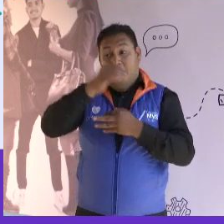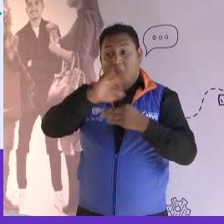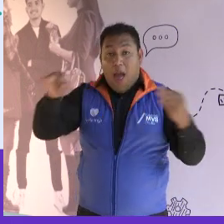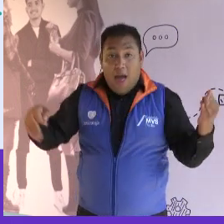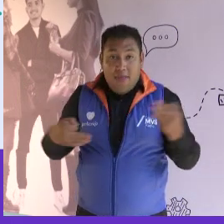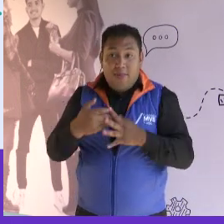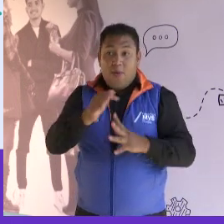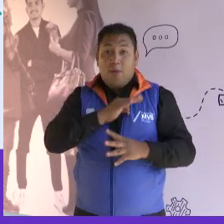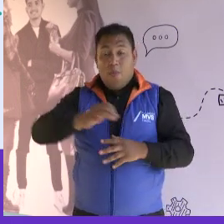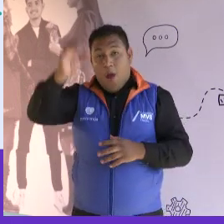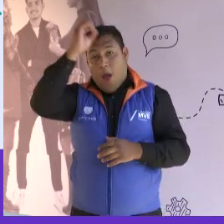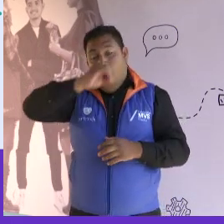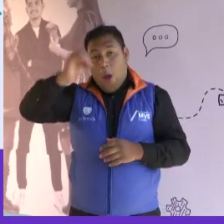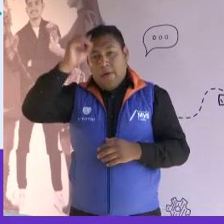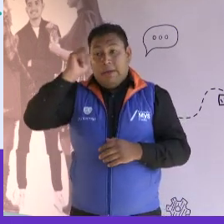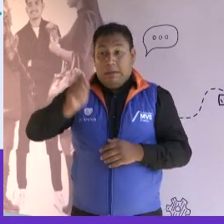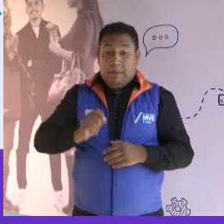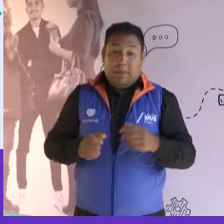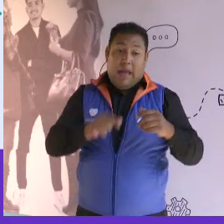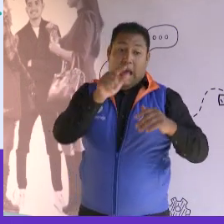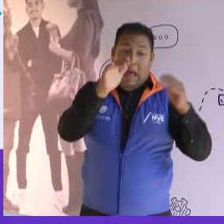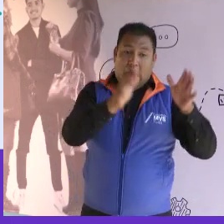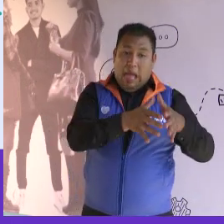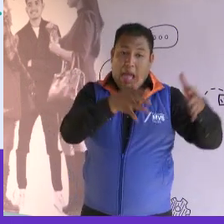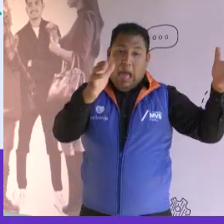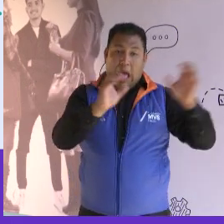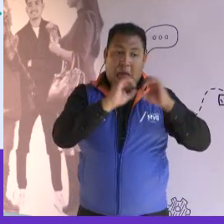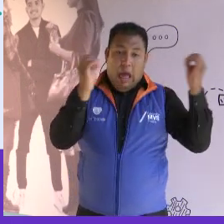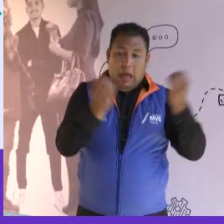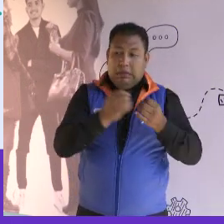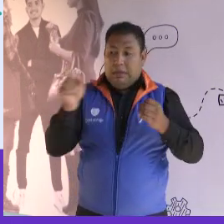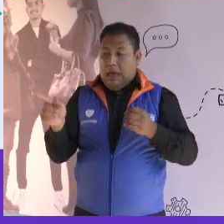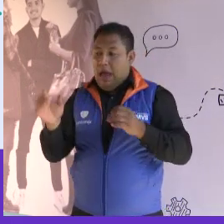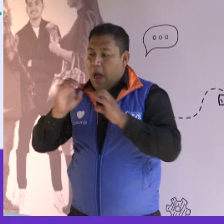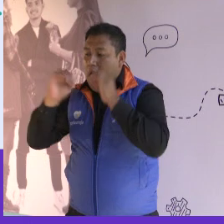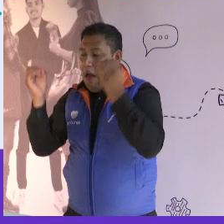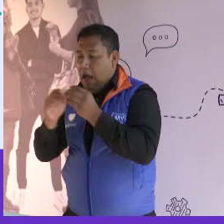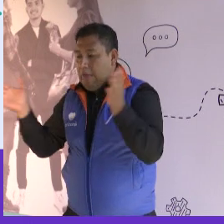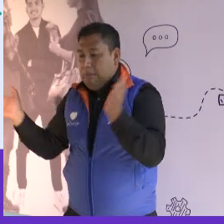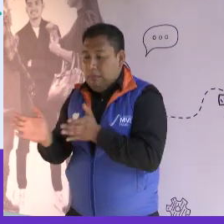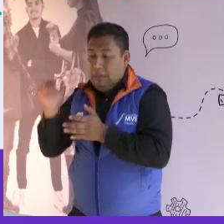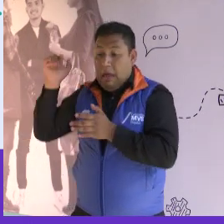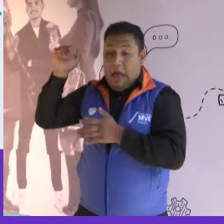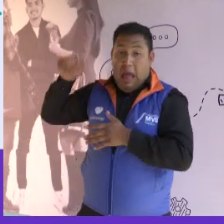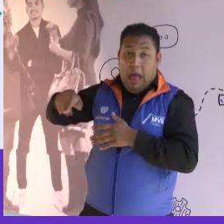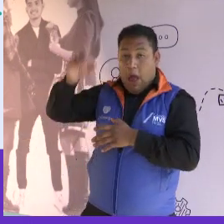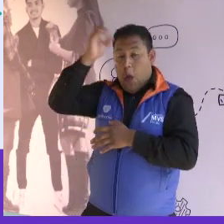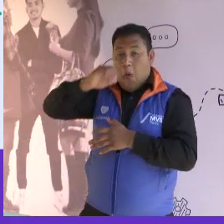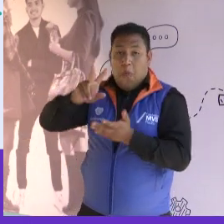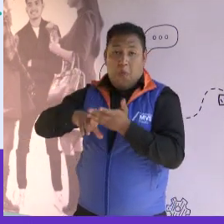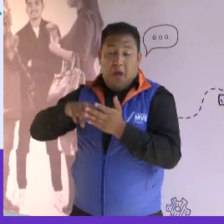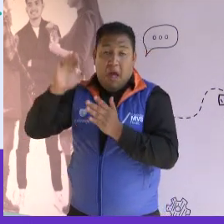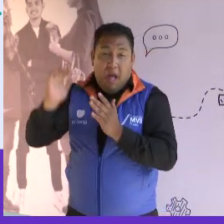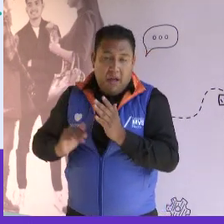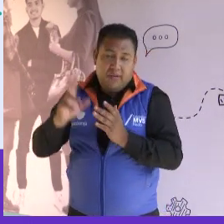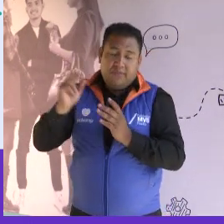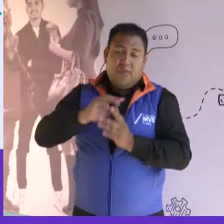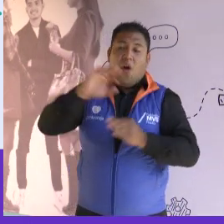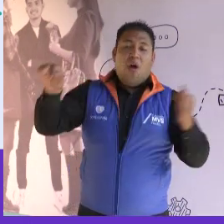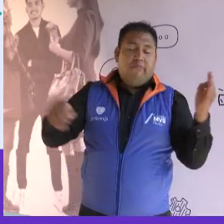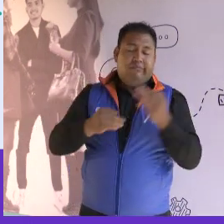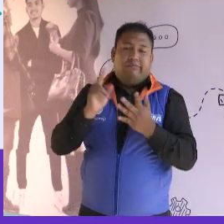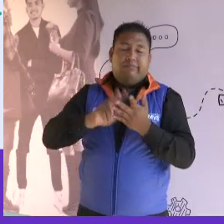sientan parte del proyecto. Algo que ha fallado, creo, en este contexto es la capacidad de expresar solidaridad.